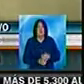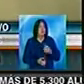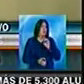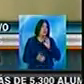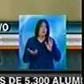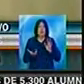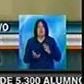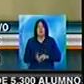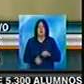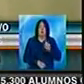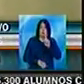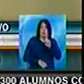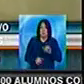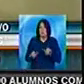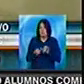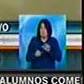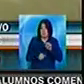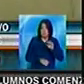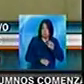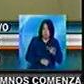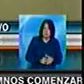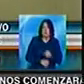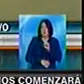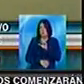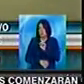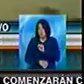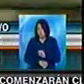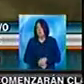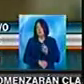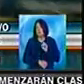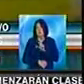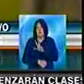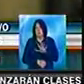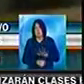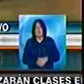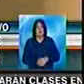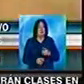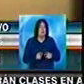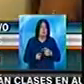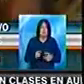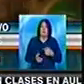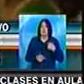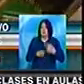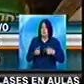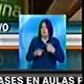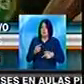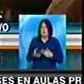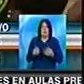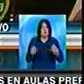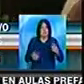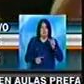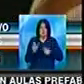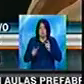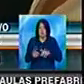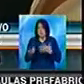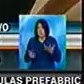digamos, un metro cúbico nos sale alrededor de un sol 35. Pero también tenemos que medir la frecuencia y la cantidad de personas que están en la casa.